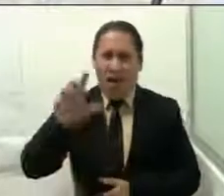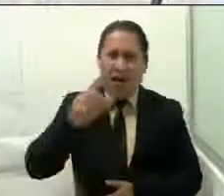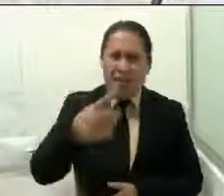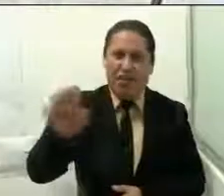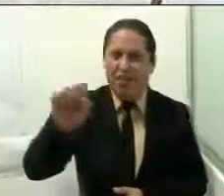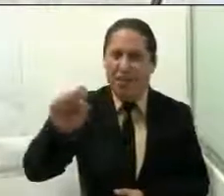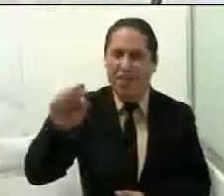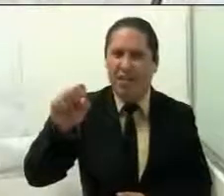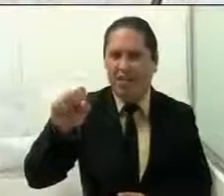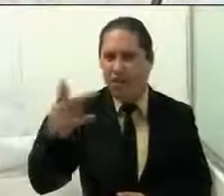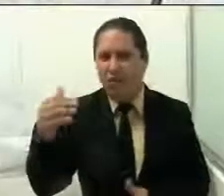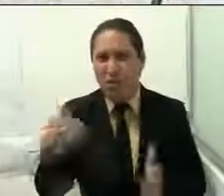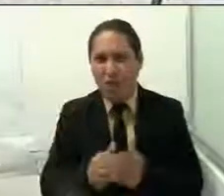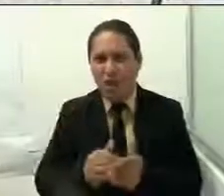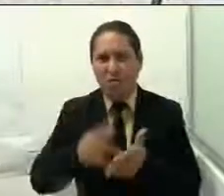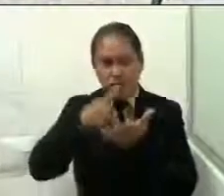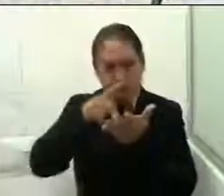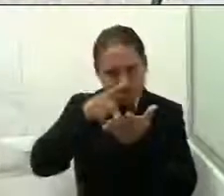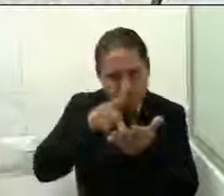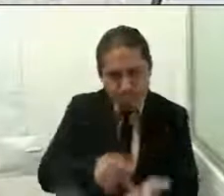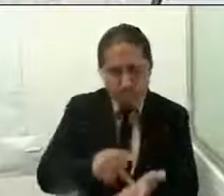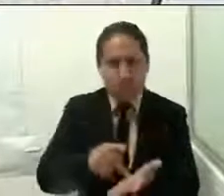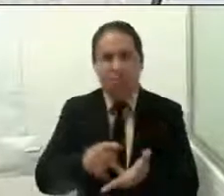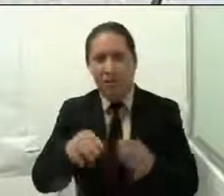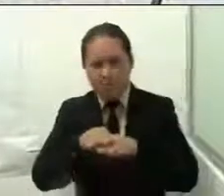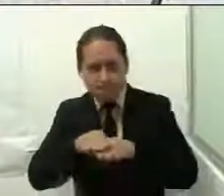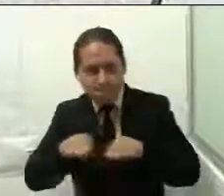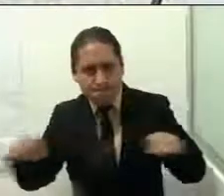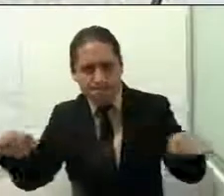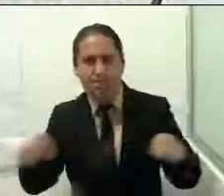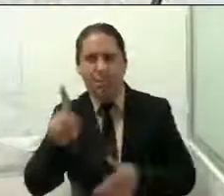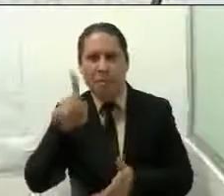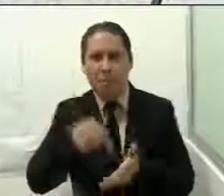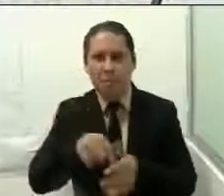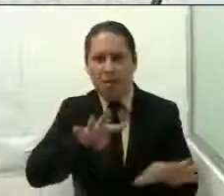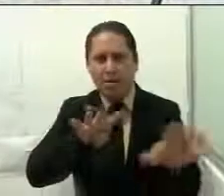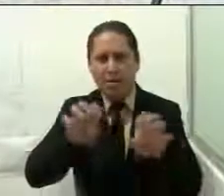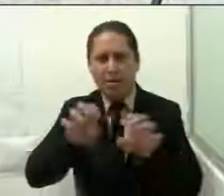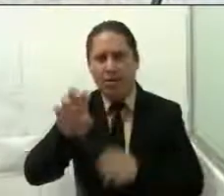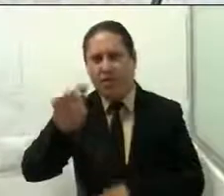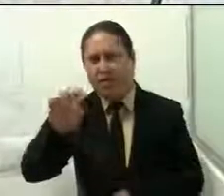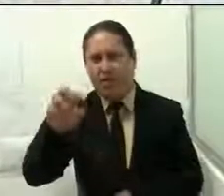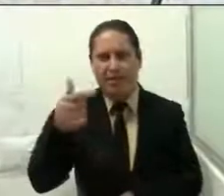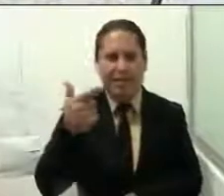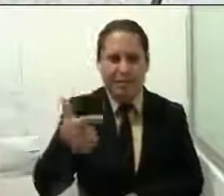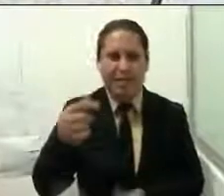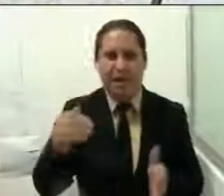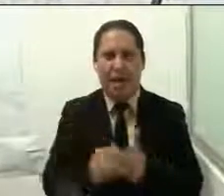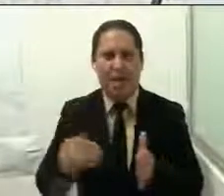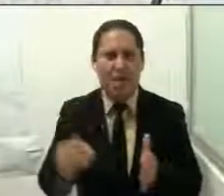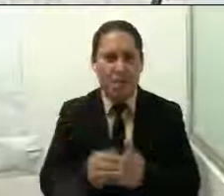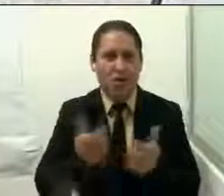toneladas métricas con valor comercial de mil 937 millones de